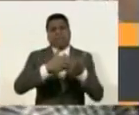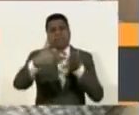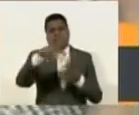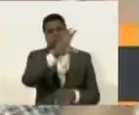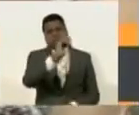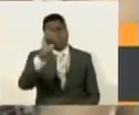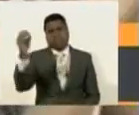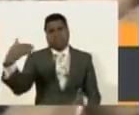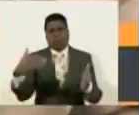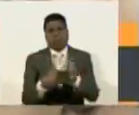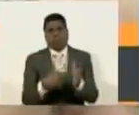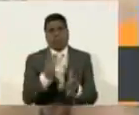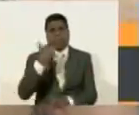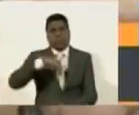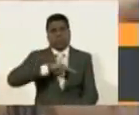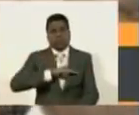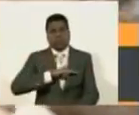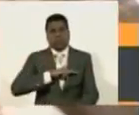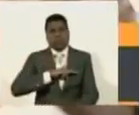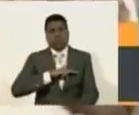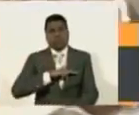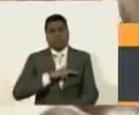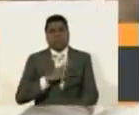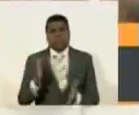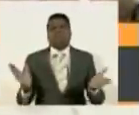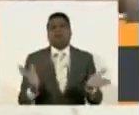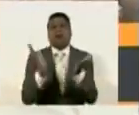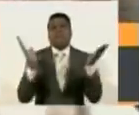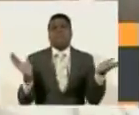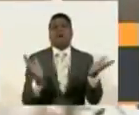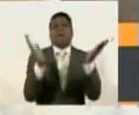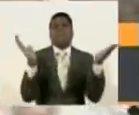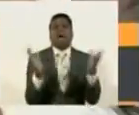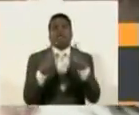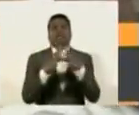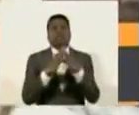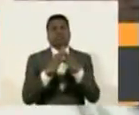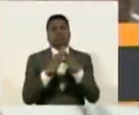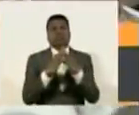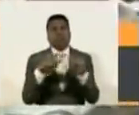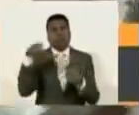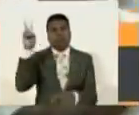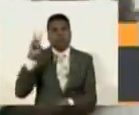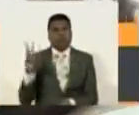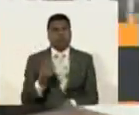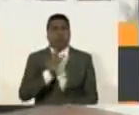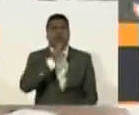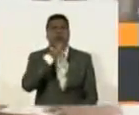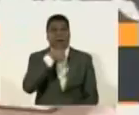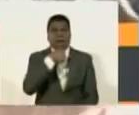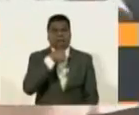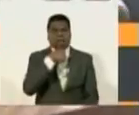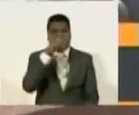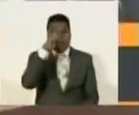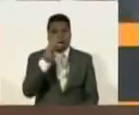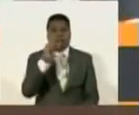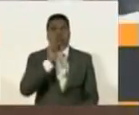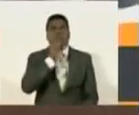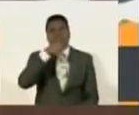3.300.000 vamos nosotros y empujando para que todos los venezolanos en edad de recibir su pensión la reciban.